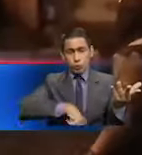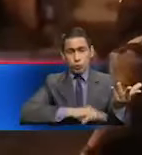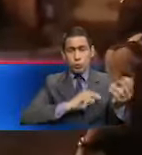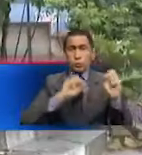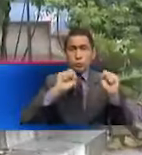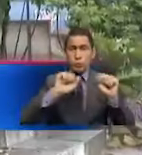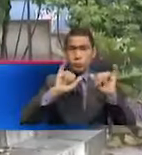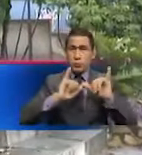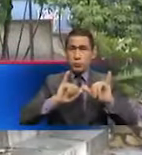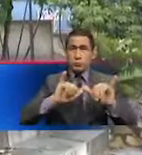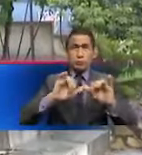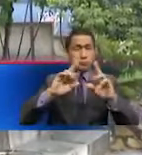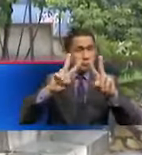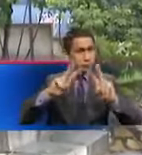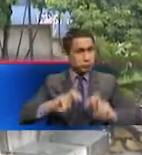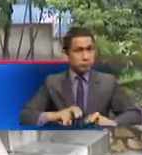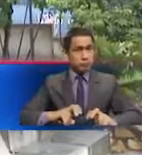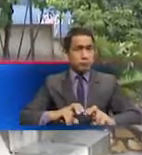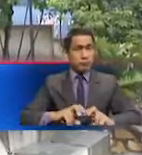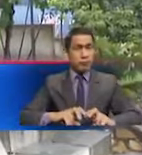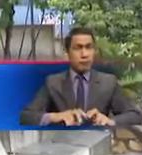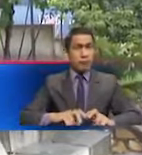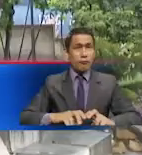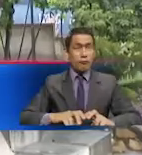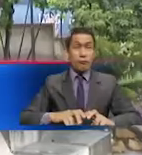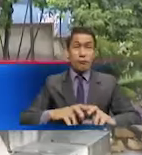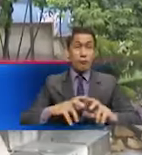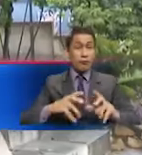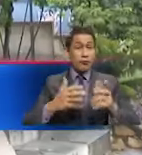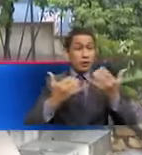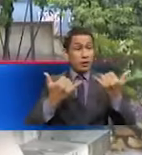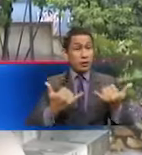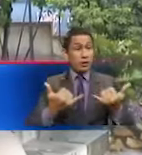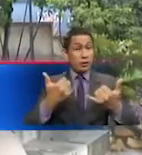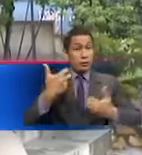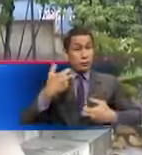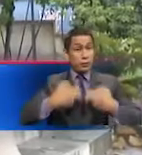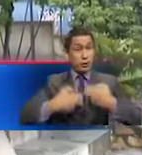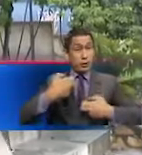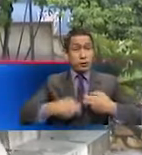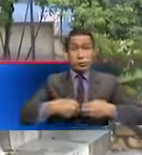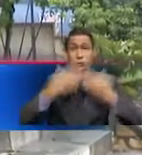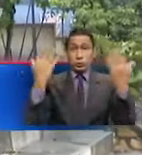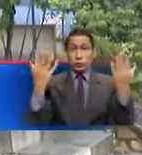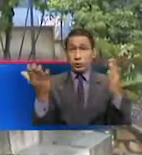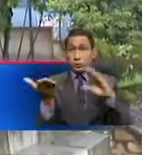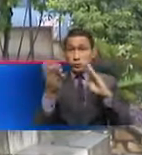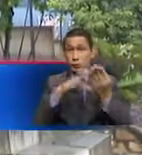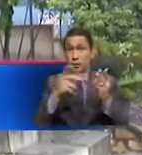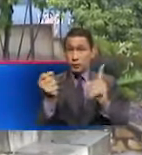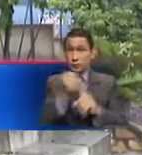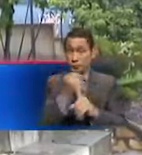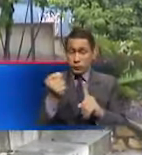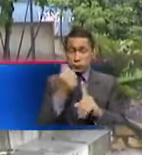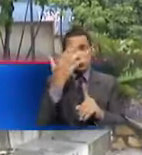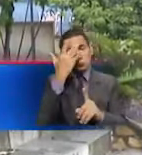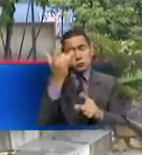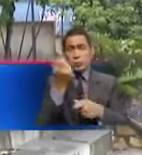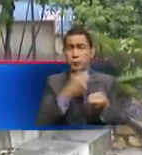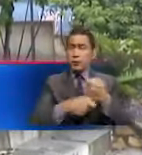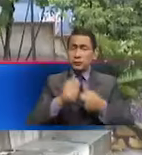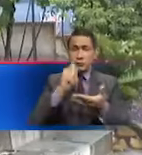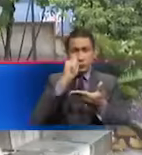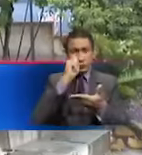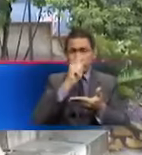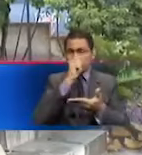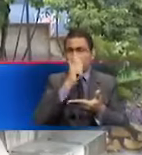los principales delitos más violentos en este momento es el tema de las muertes vinculadas a temas de microtráfico por el tema de posicionarse,